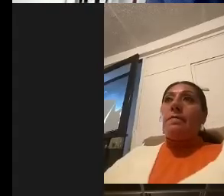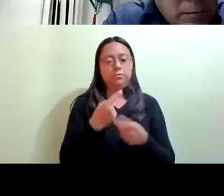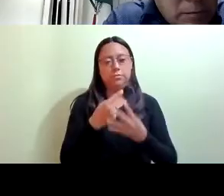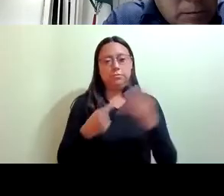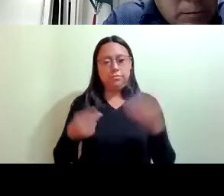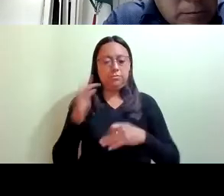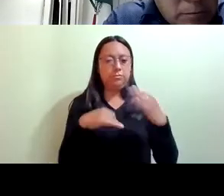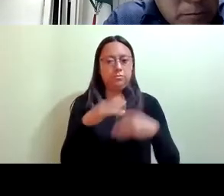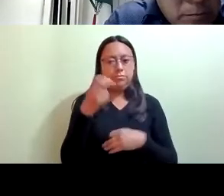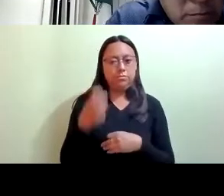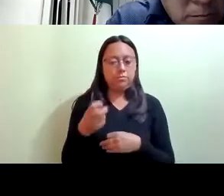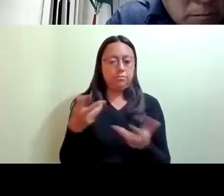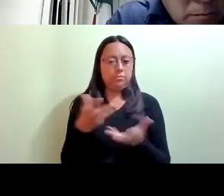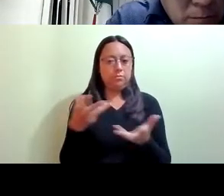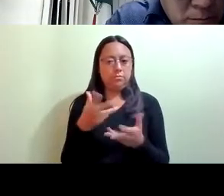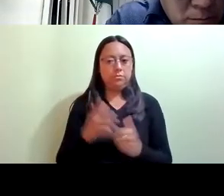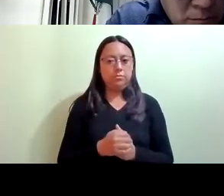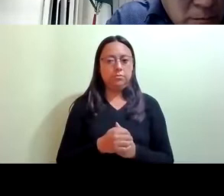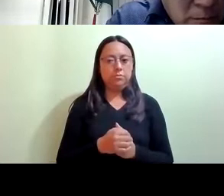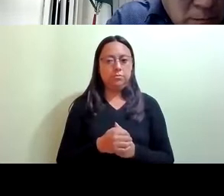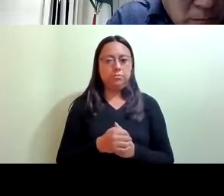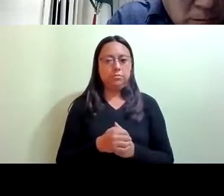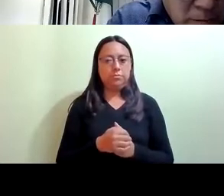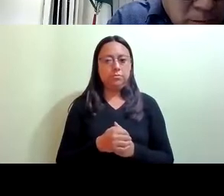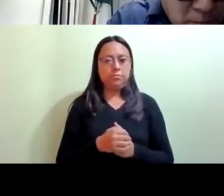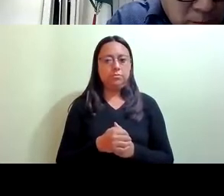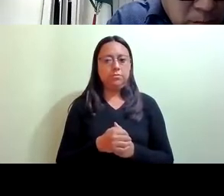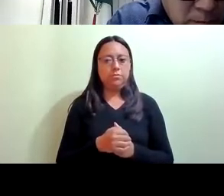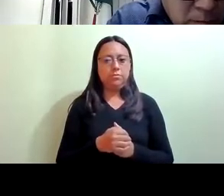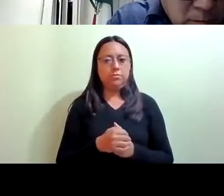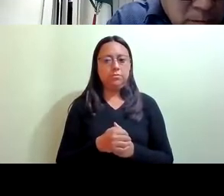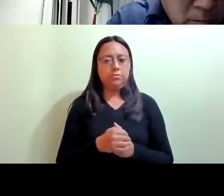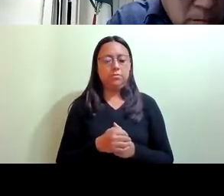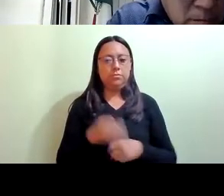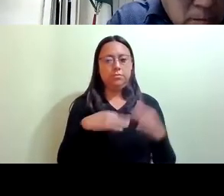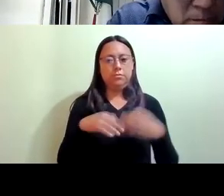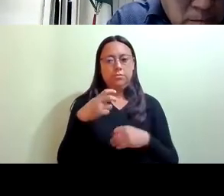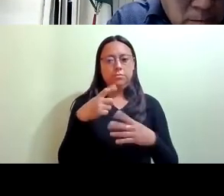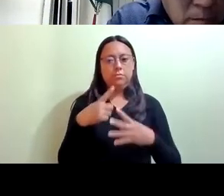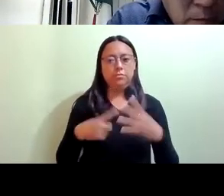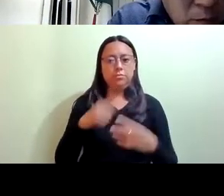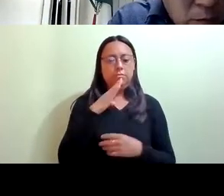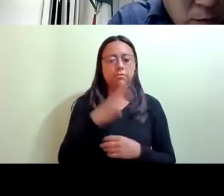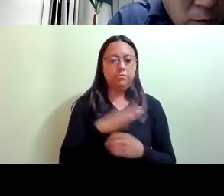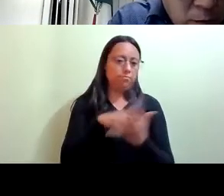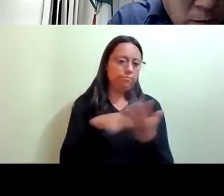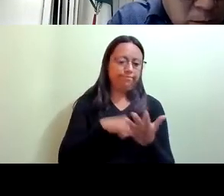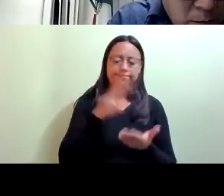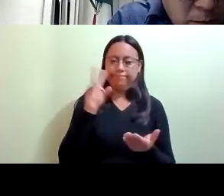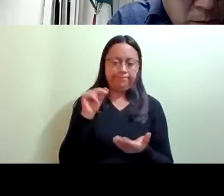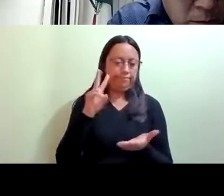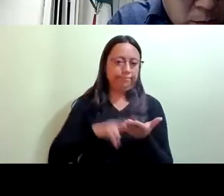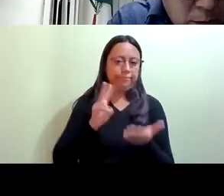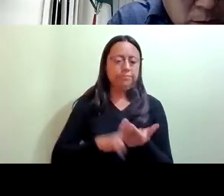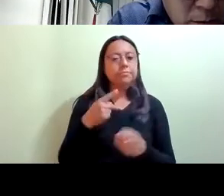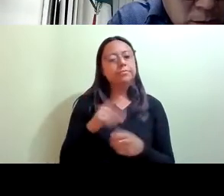lo demás que hagan es, digamos, el fruto de un acto viciado, es igualmente nulo. Pero en este caso, me parece